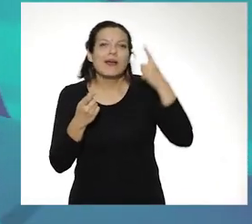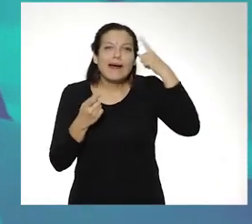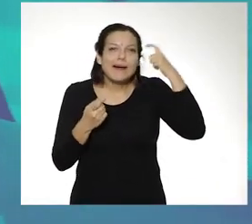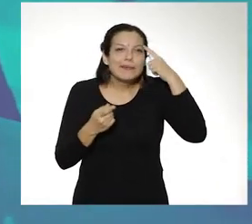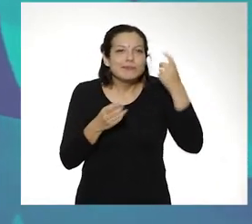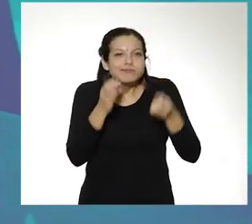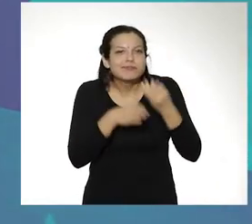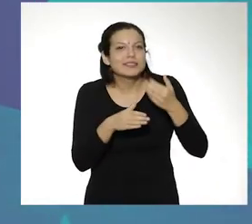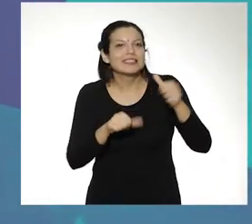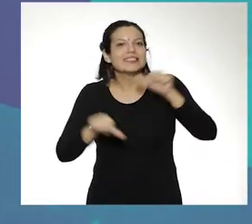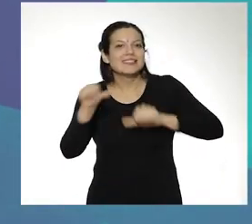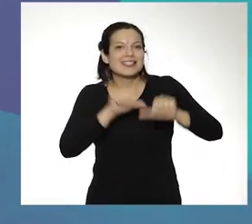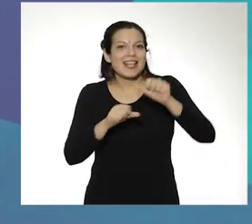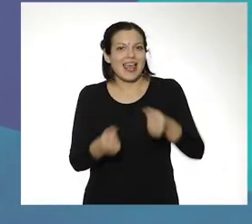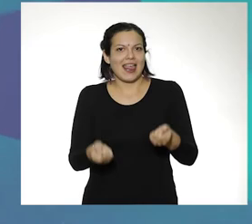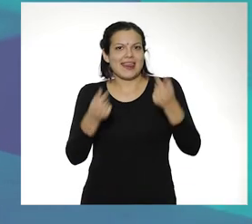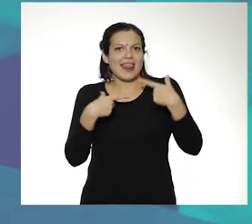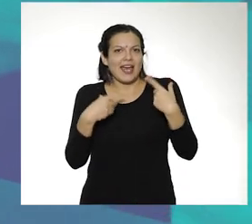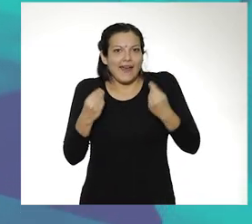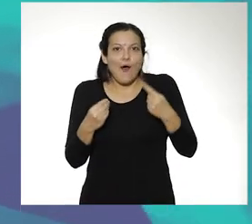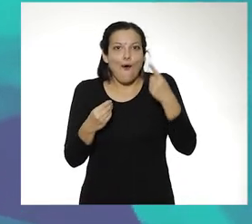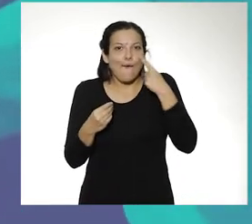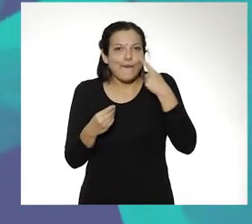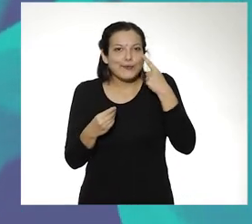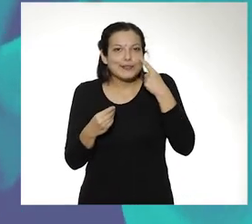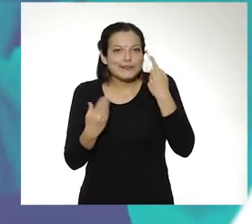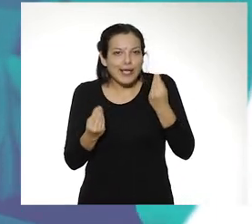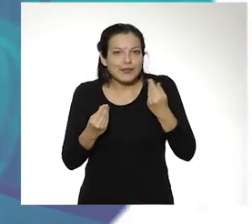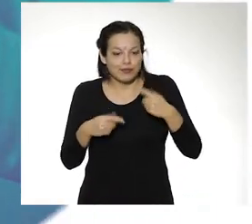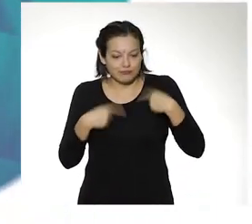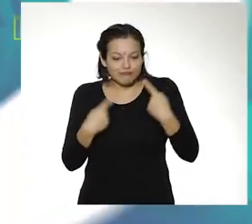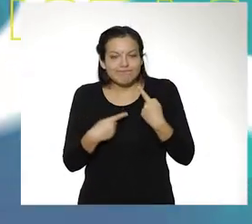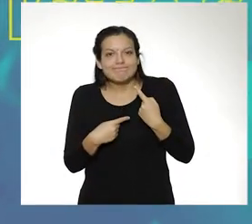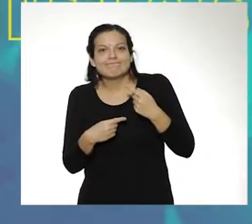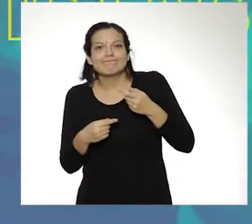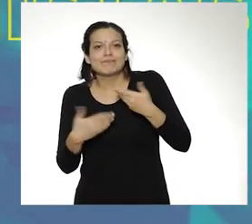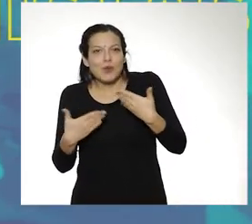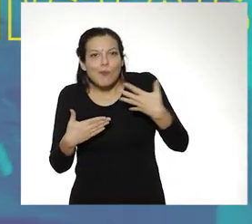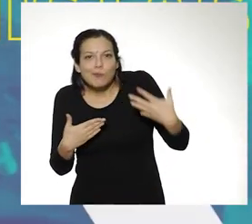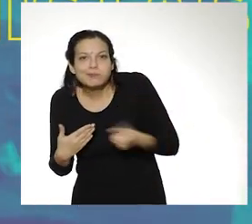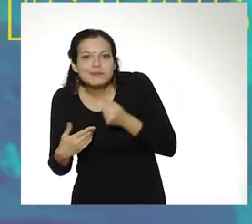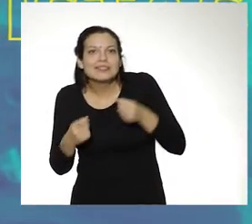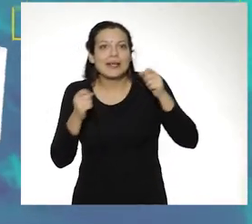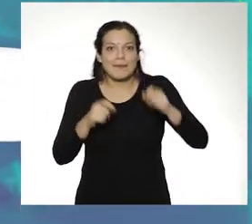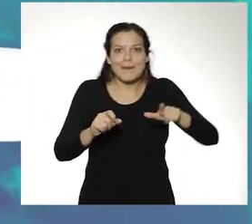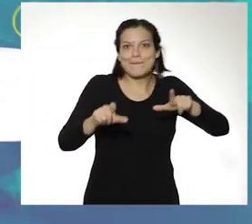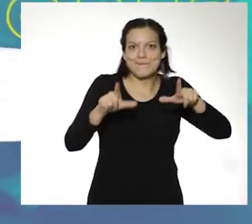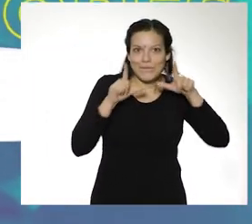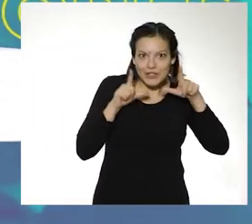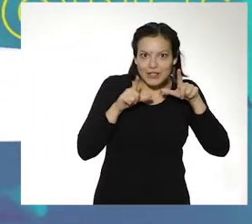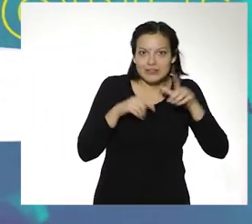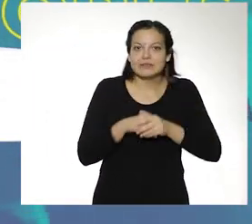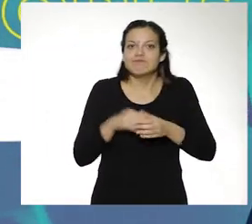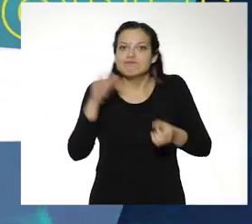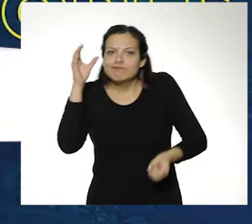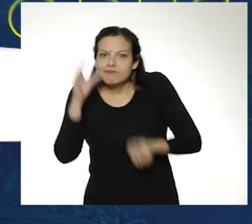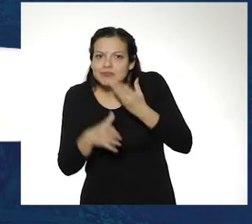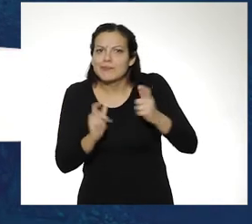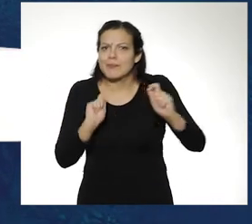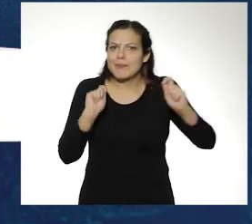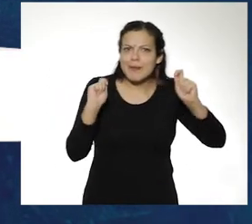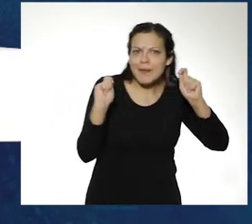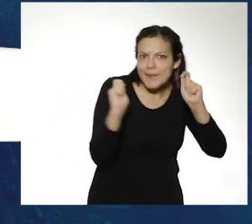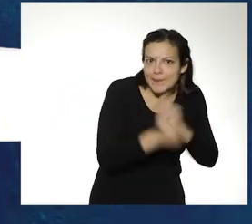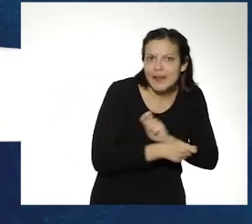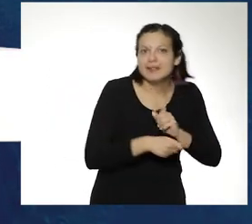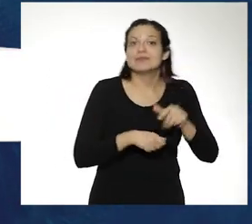ciencia nos aporta un conocimiento que nos permite ser al mismo tiempo usuarios y protagonistas, creadores y transformadores.